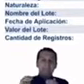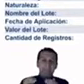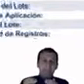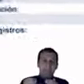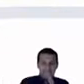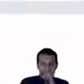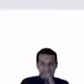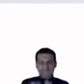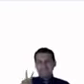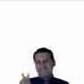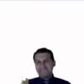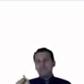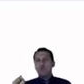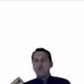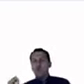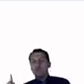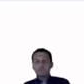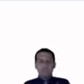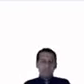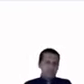creencia por